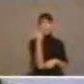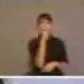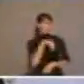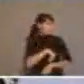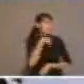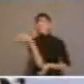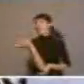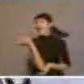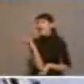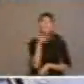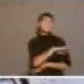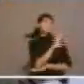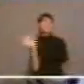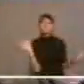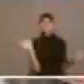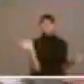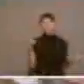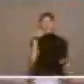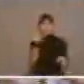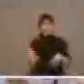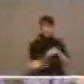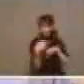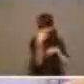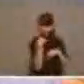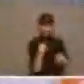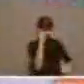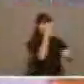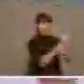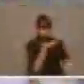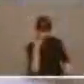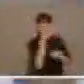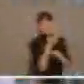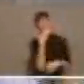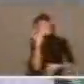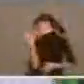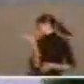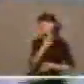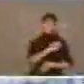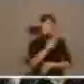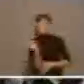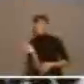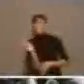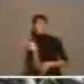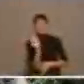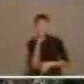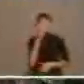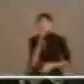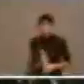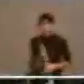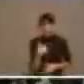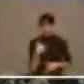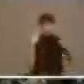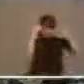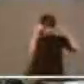Que no suenan súper bien y nunca me verás por la oficina del INE, porque